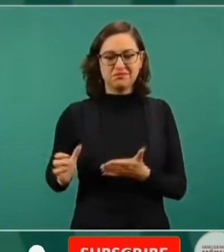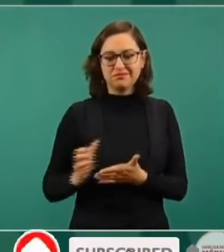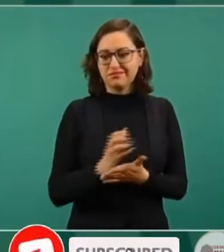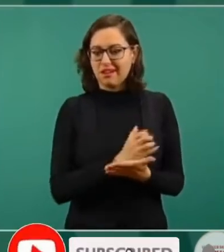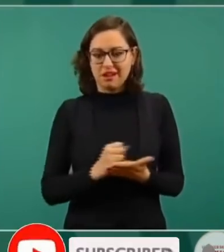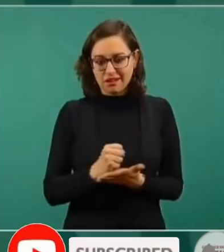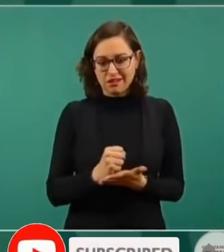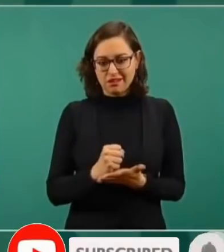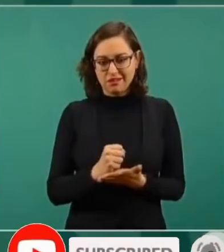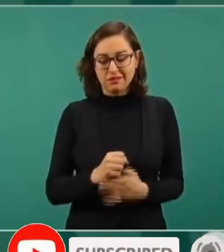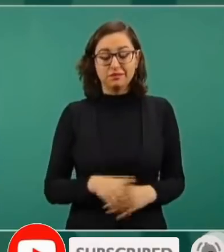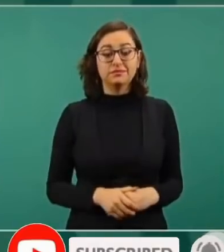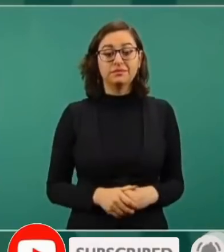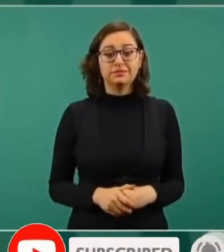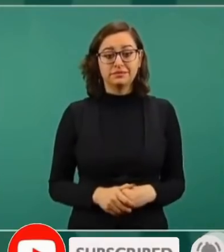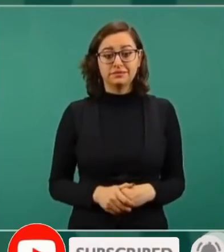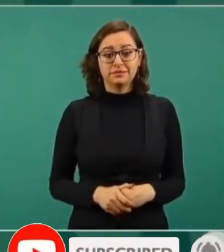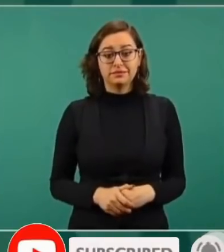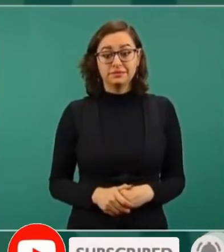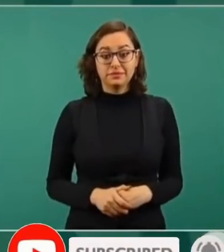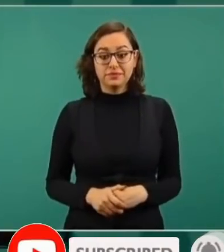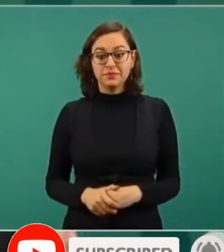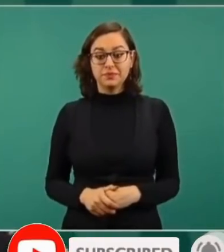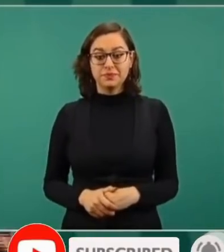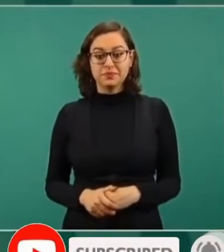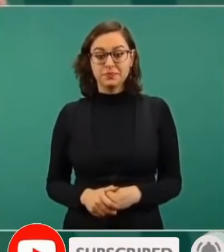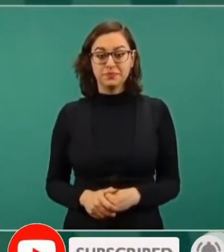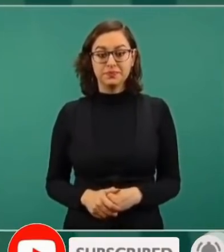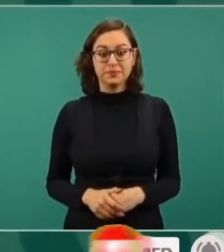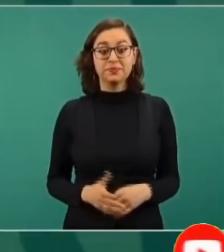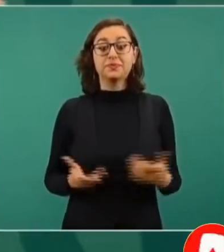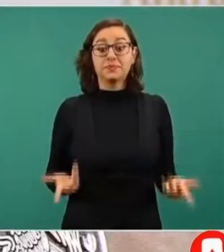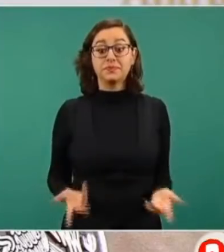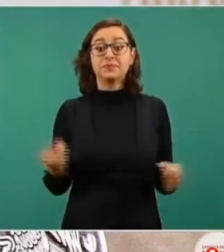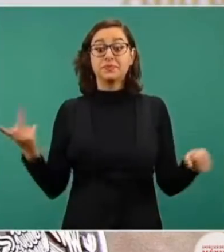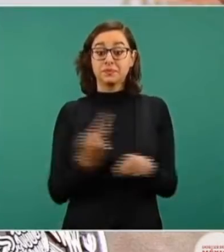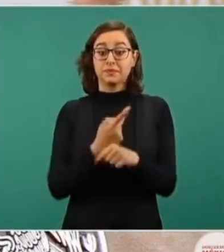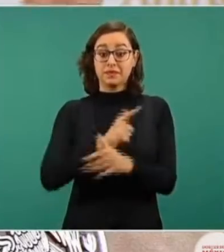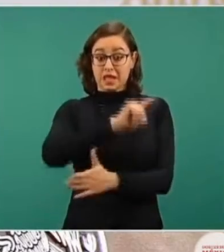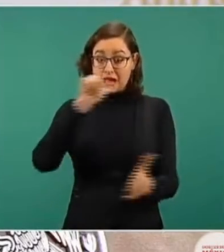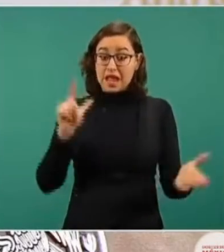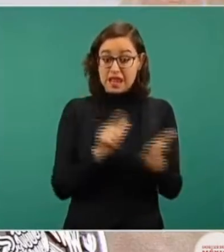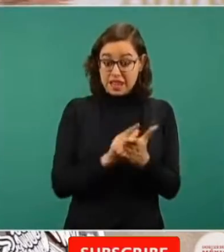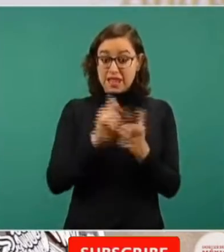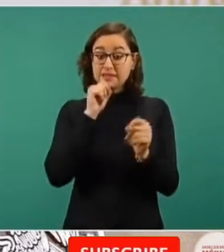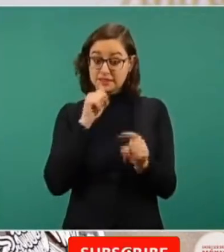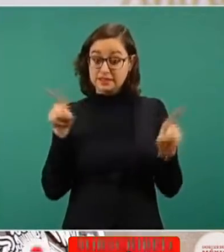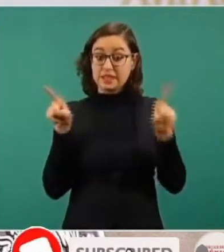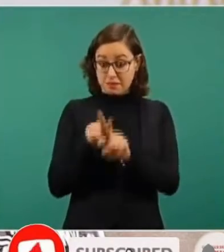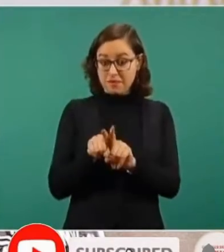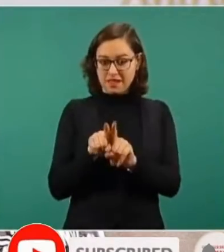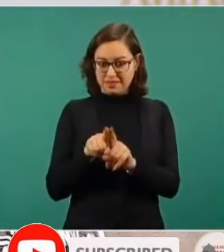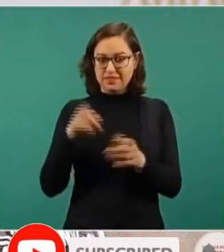Sustentados estos generadores independientes en un transitorio que metieron por ahí durante las